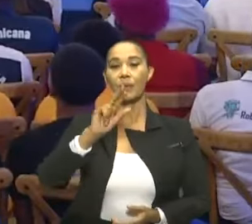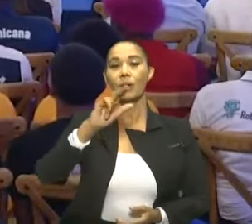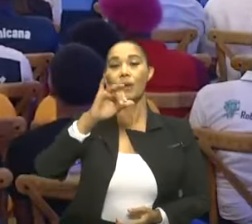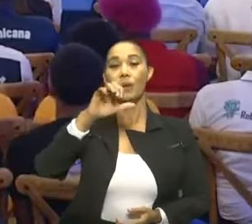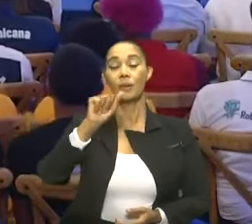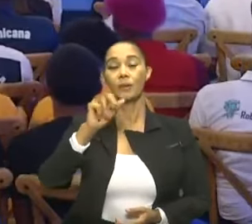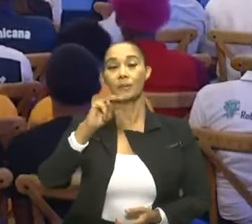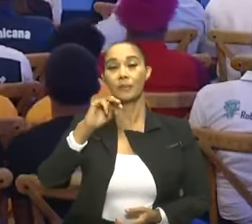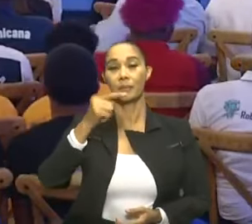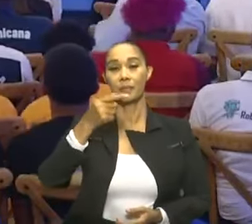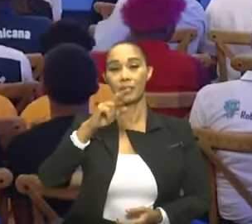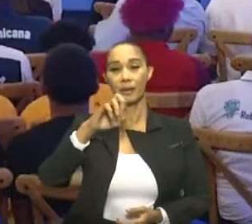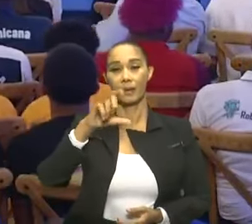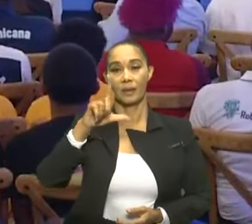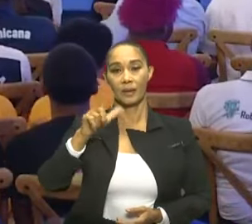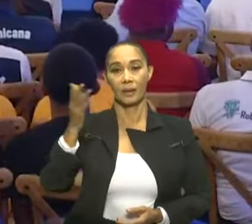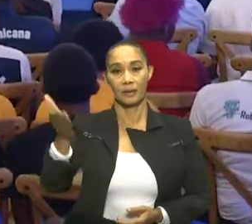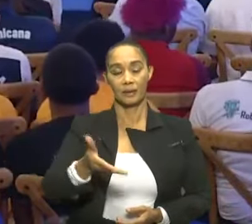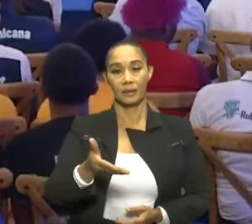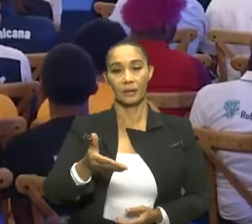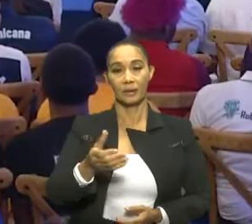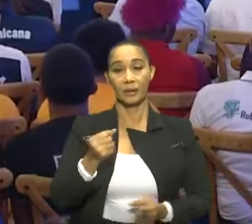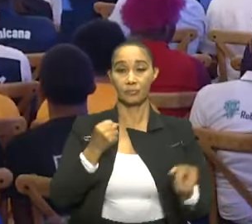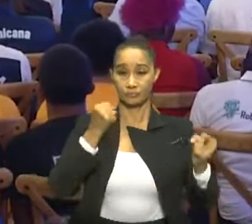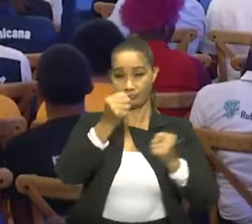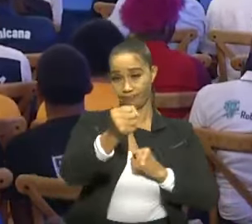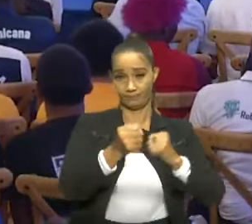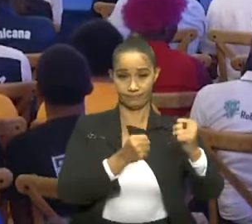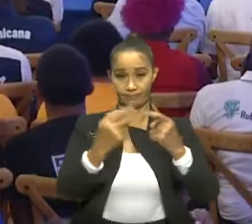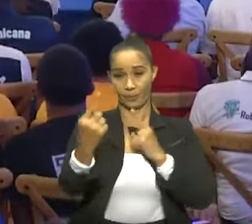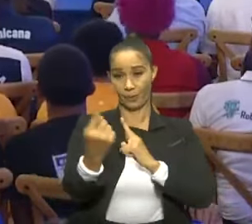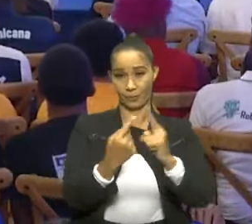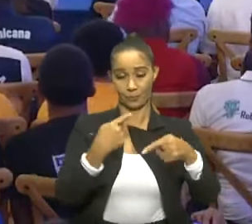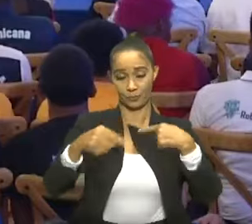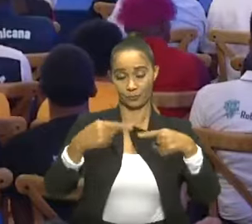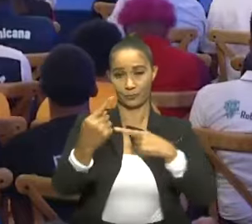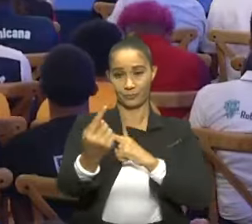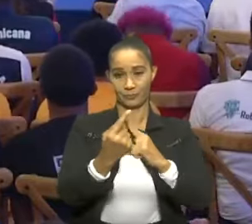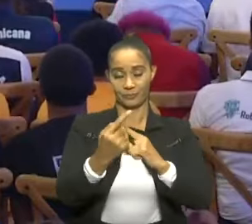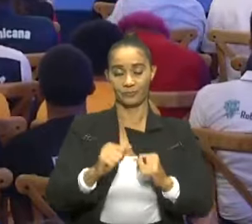Luis Miguel Pérez, de lucha,